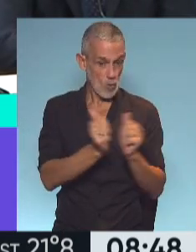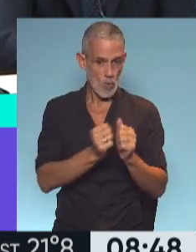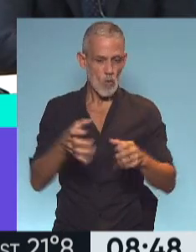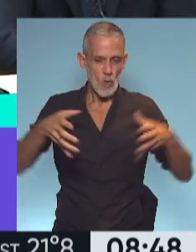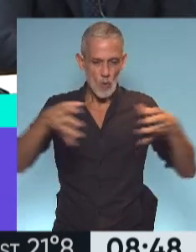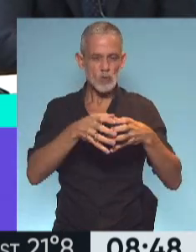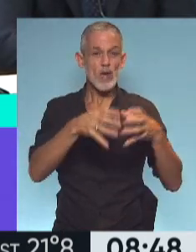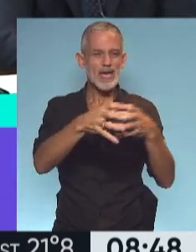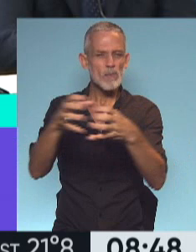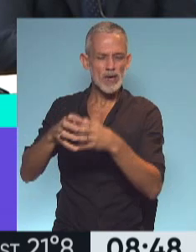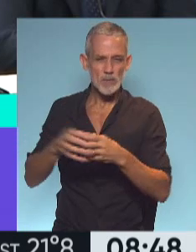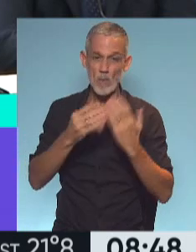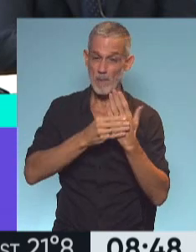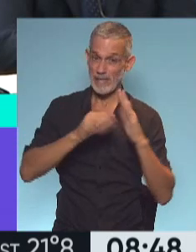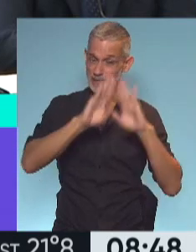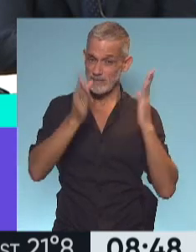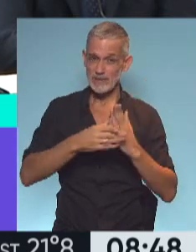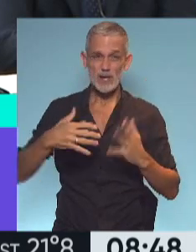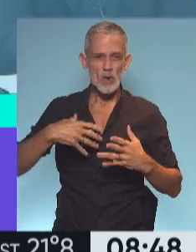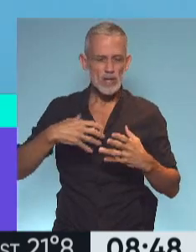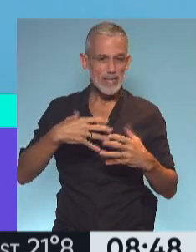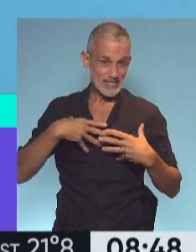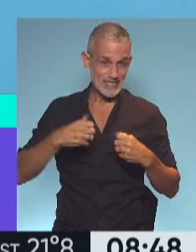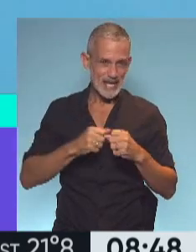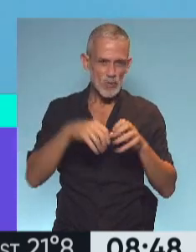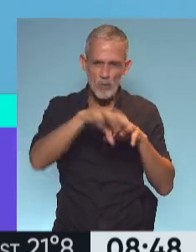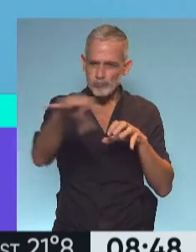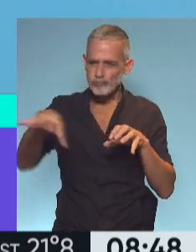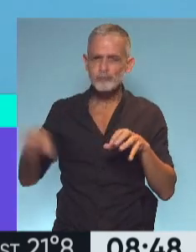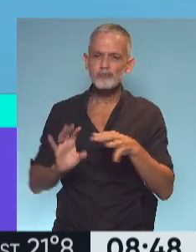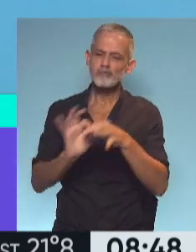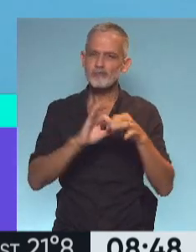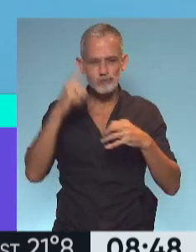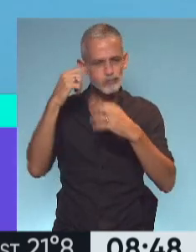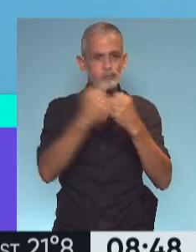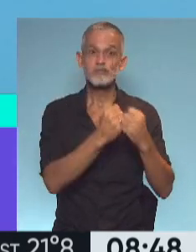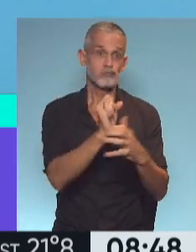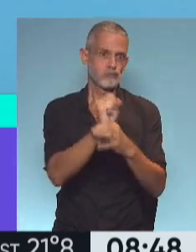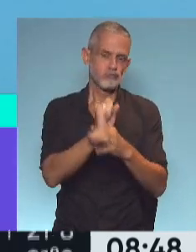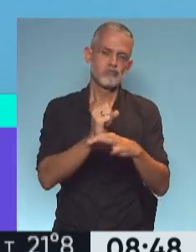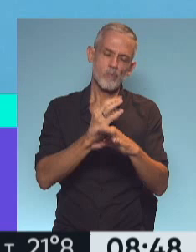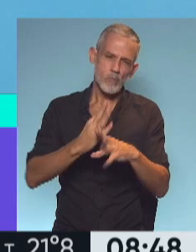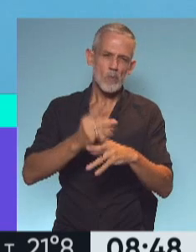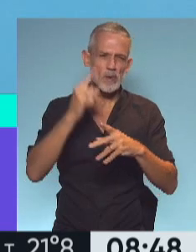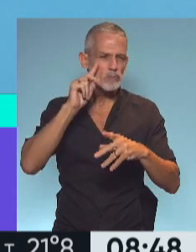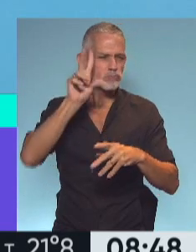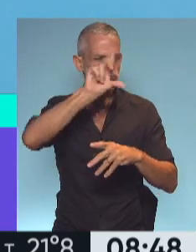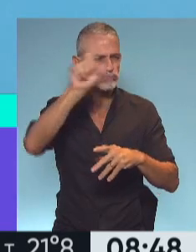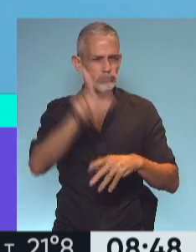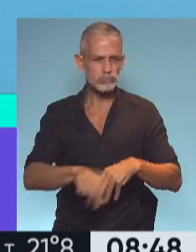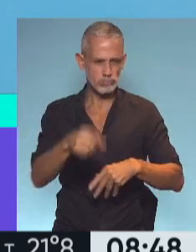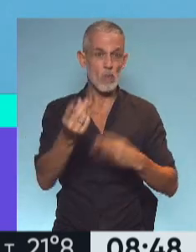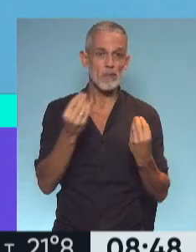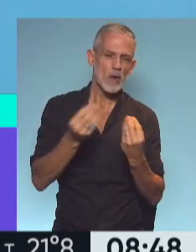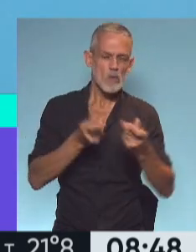a todos los equipos del Ministerio de Salud y a todas las jurisdicciones en consenso con expertos y con una mirada federal para gestionar